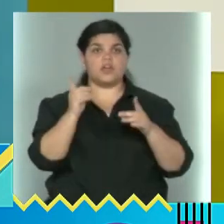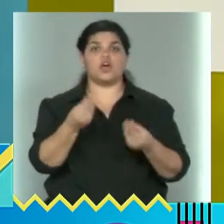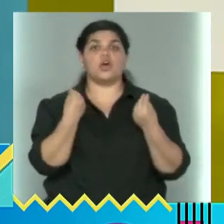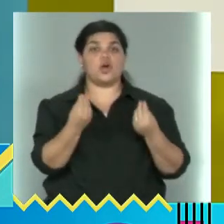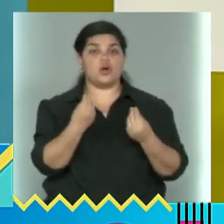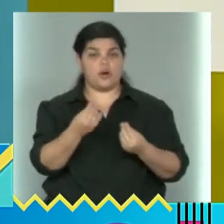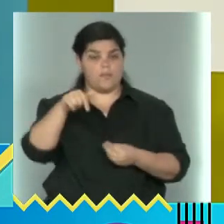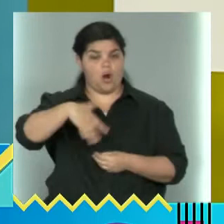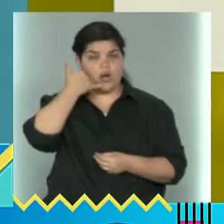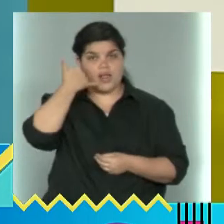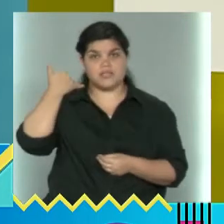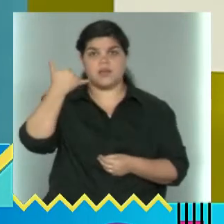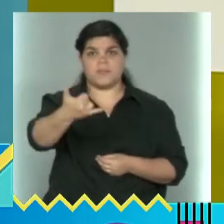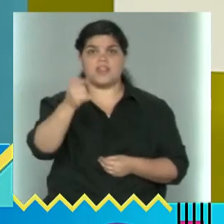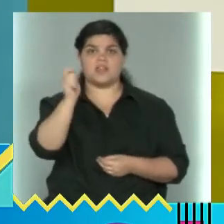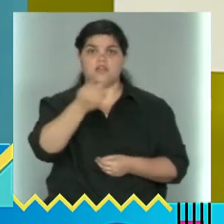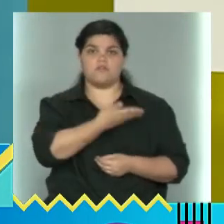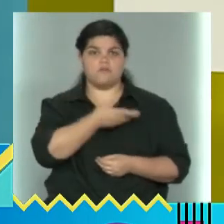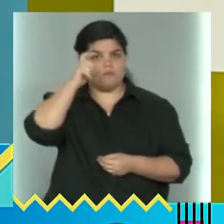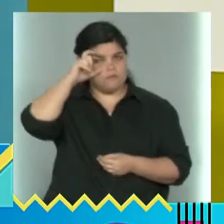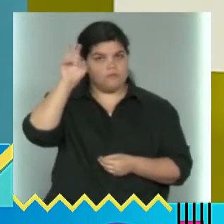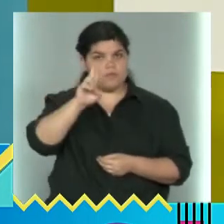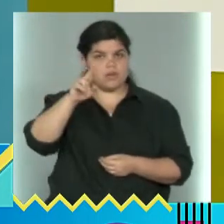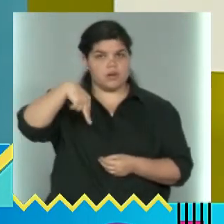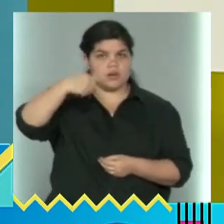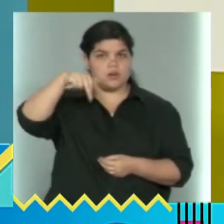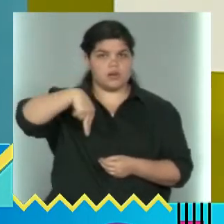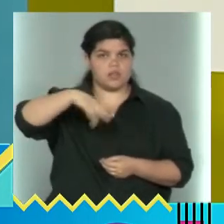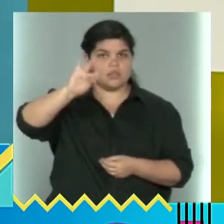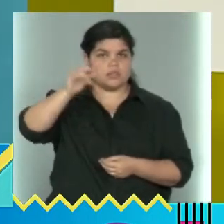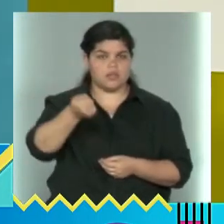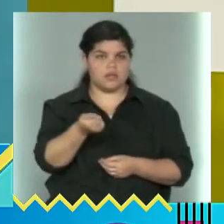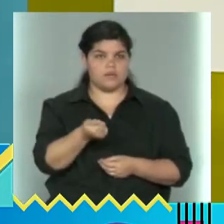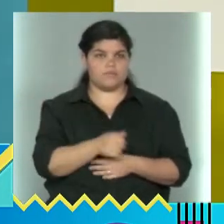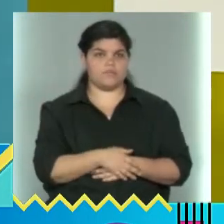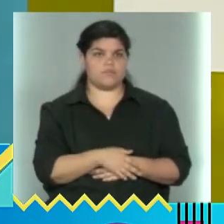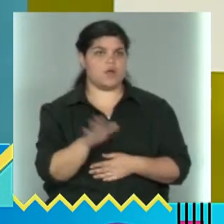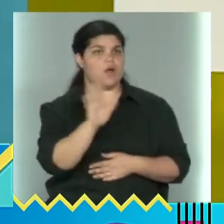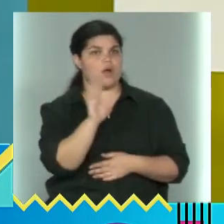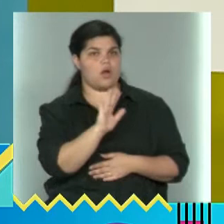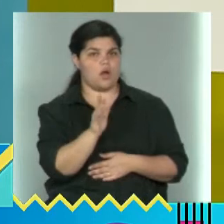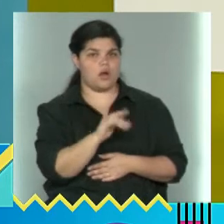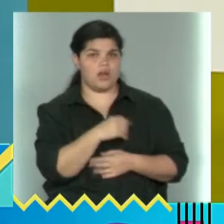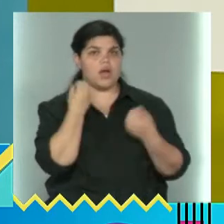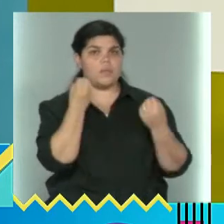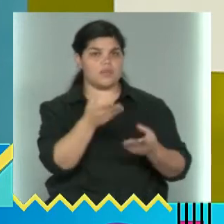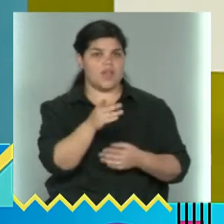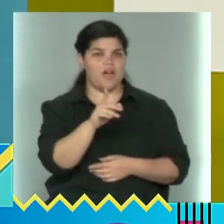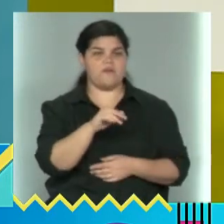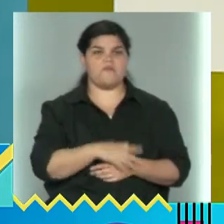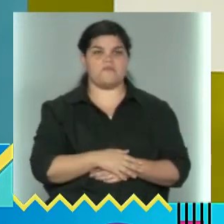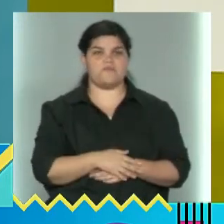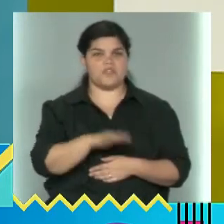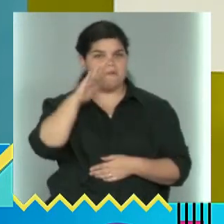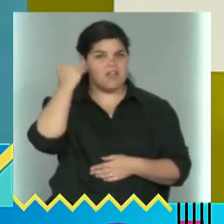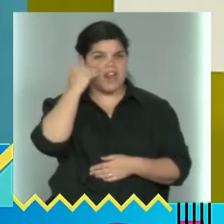llamada telefónica con Fernanda Martín. Buenas tardes, Fernanda, te saluda Fernando Oviedo, una tocaya. Buenas tardes. Hola, ¿qué